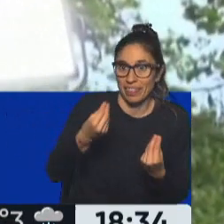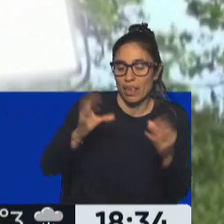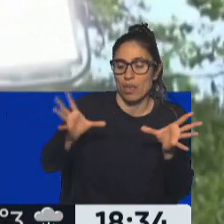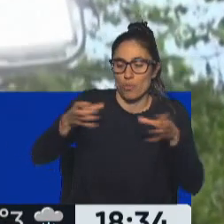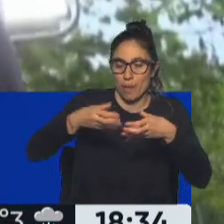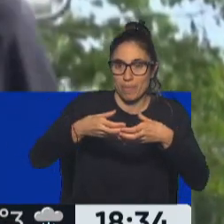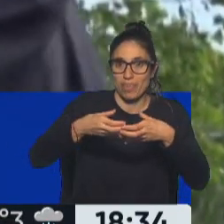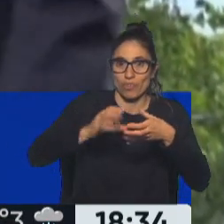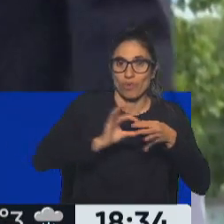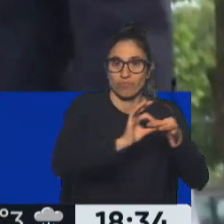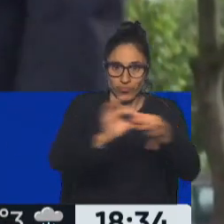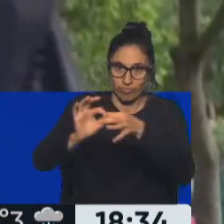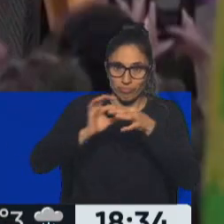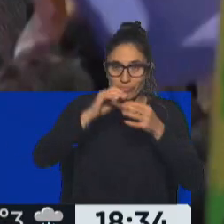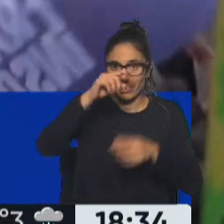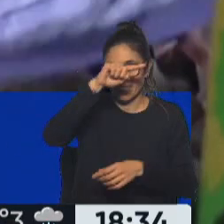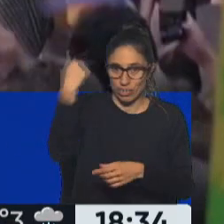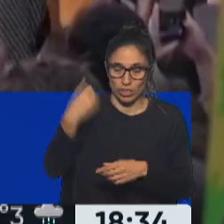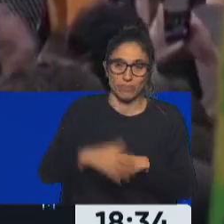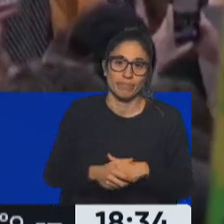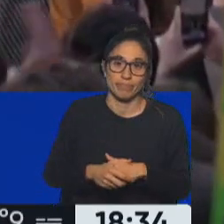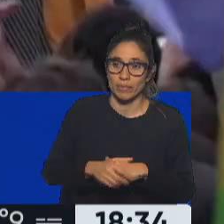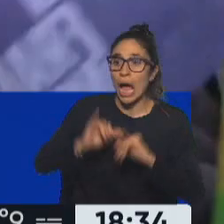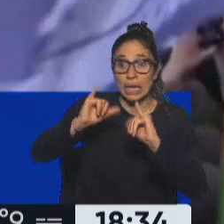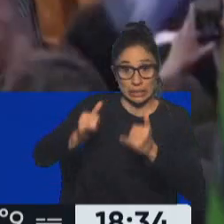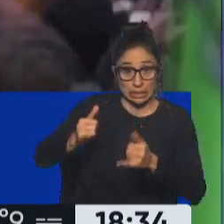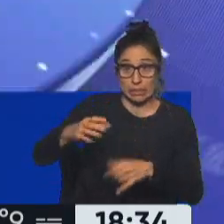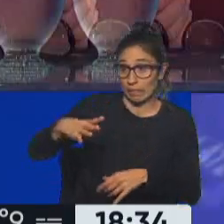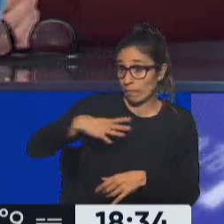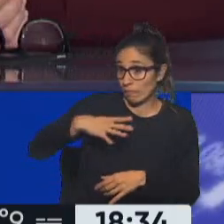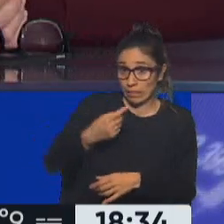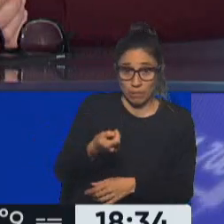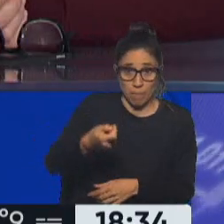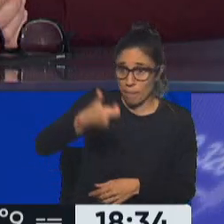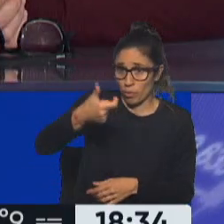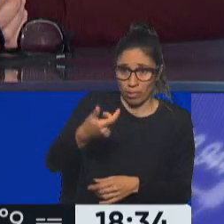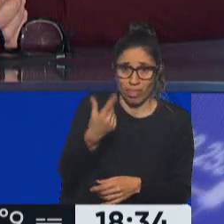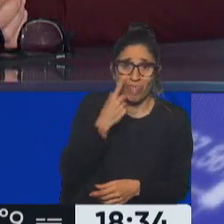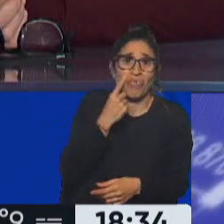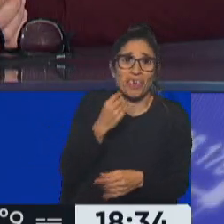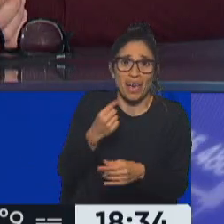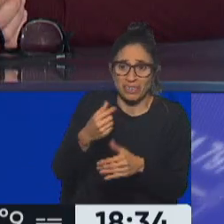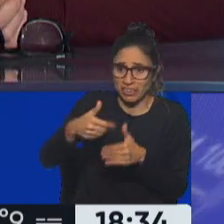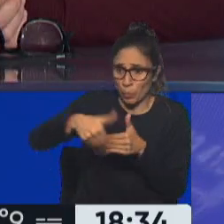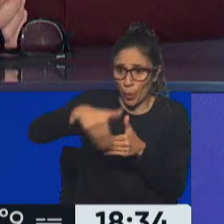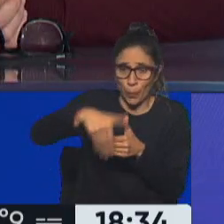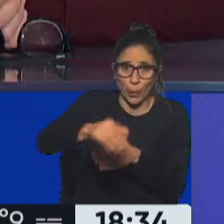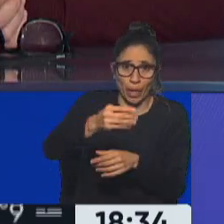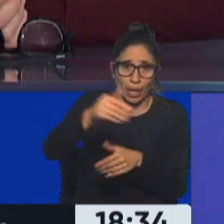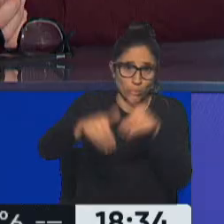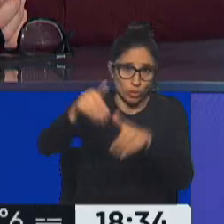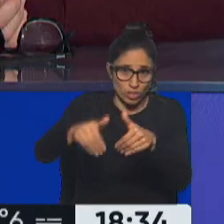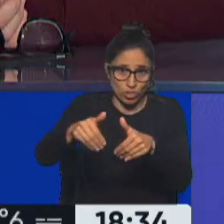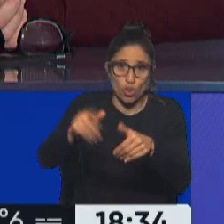teniendo en cuenta que faltan días para los comicios, no es que está proyectando una elección Macron de acá al año que viene.